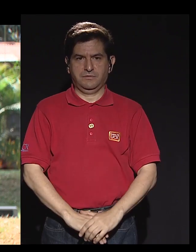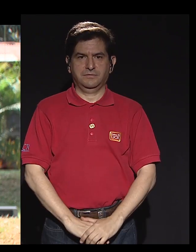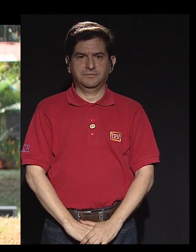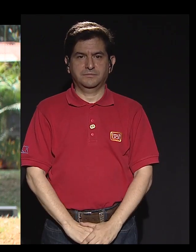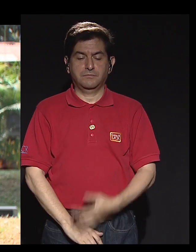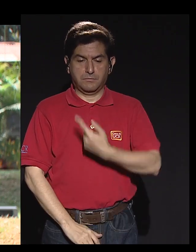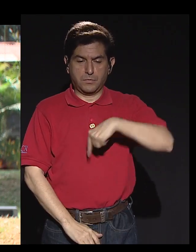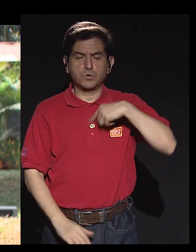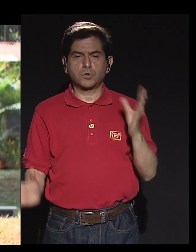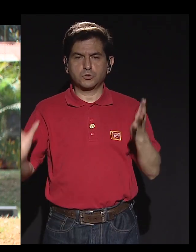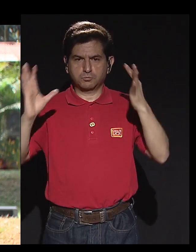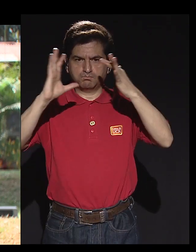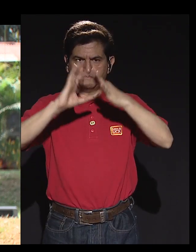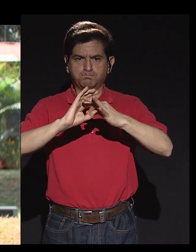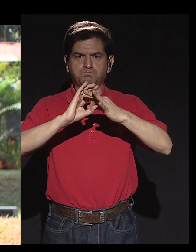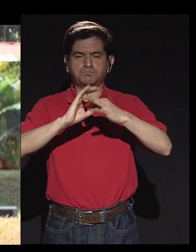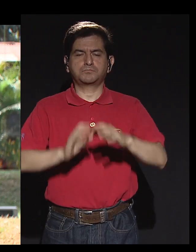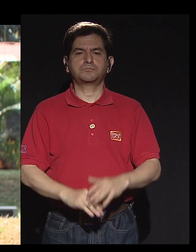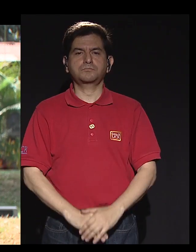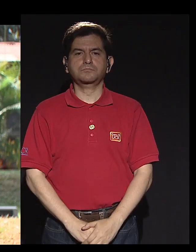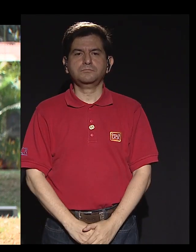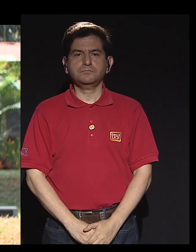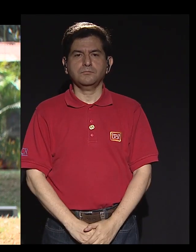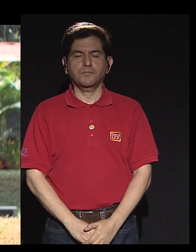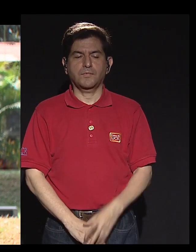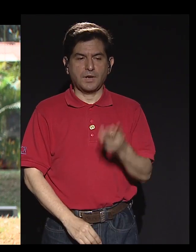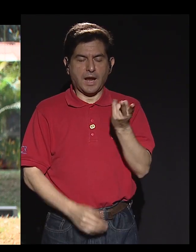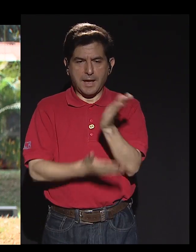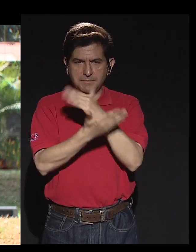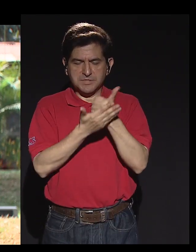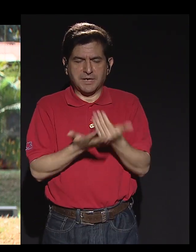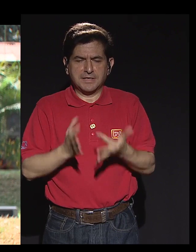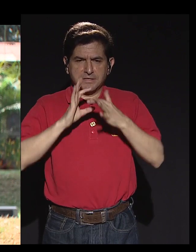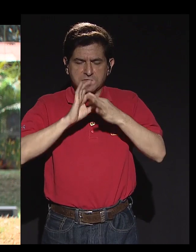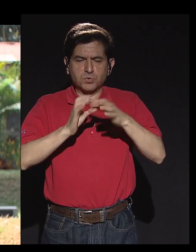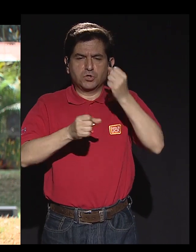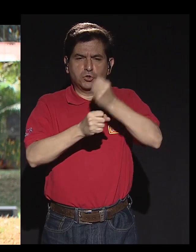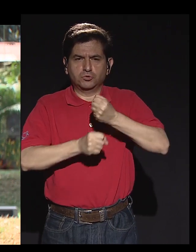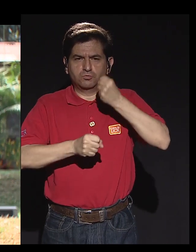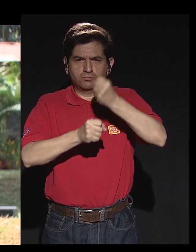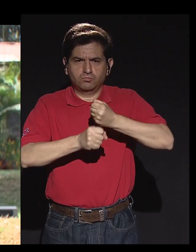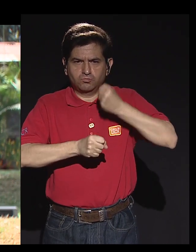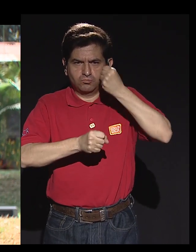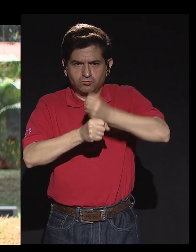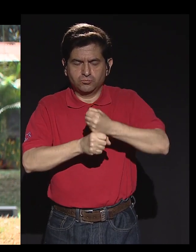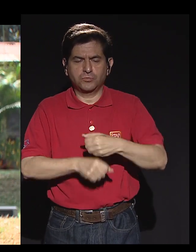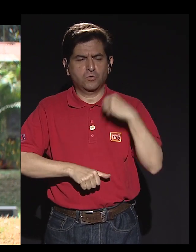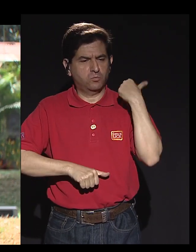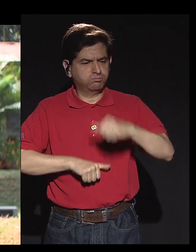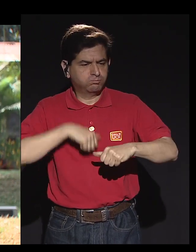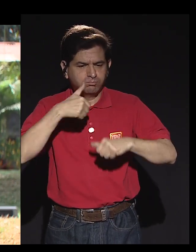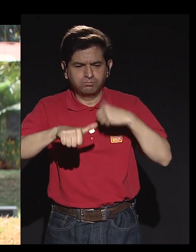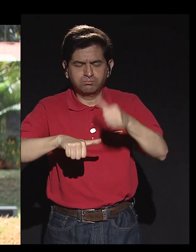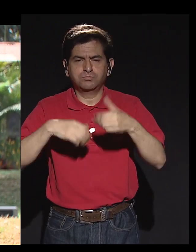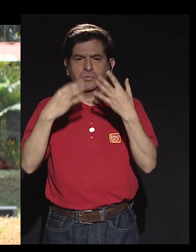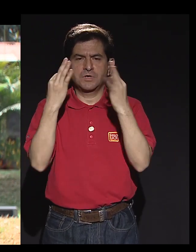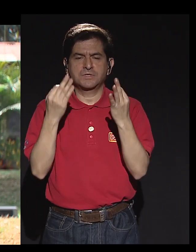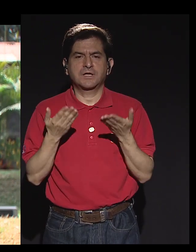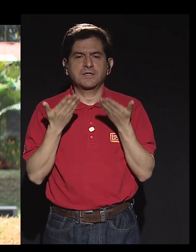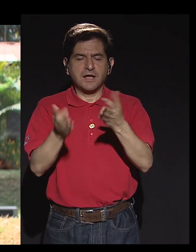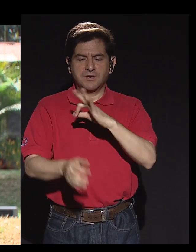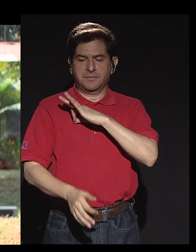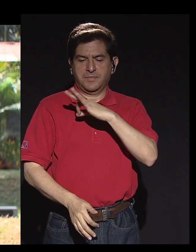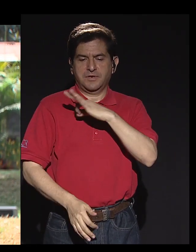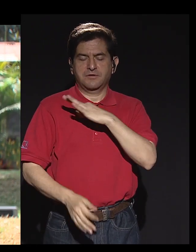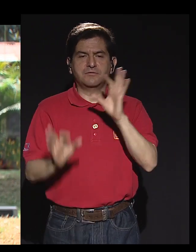lo conforman del Centro de Enseñanza Especial de la zona norte. Entonces nos unimos, ¿verdad? Nos unimos las